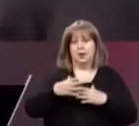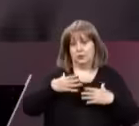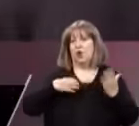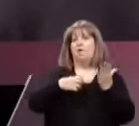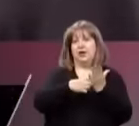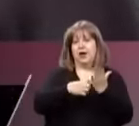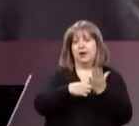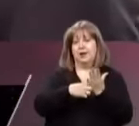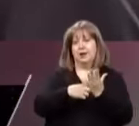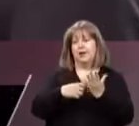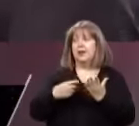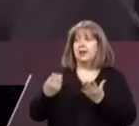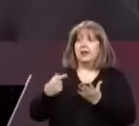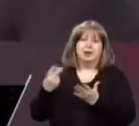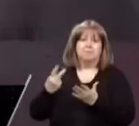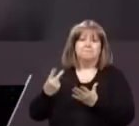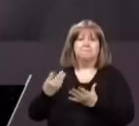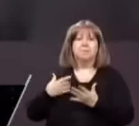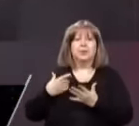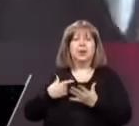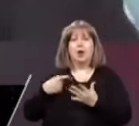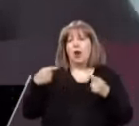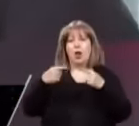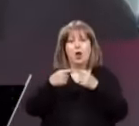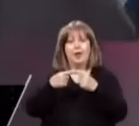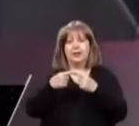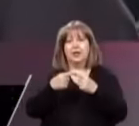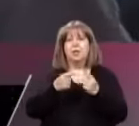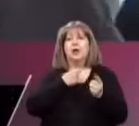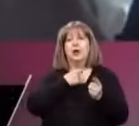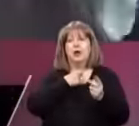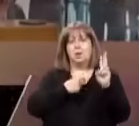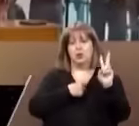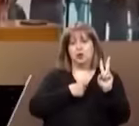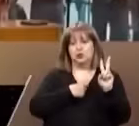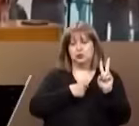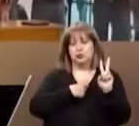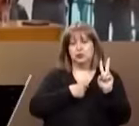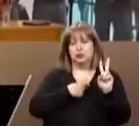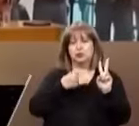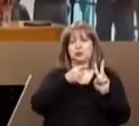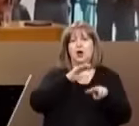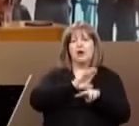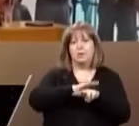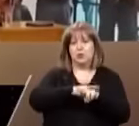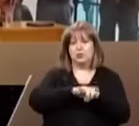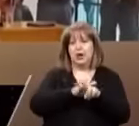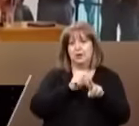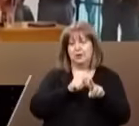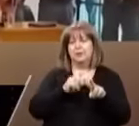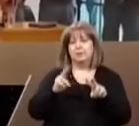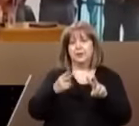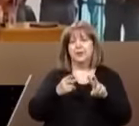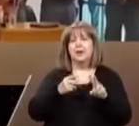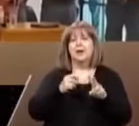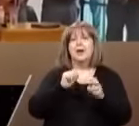Estamos satisfechos. En un primer momento se logró el objetivo de máxima que teníamos, que era la prisión perpetua para ambas.